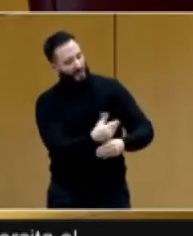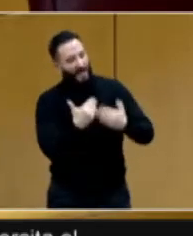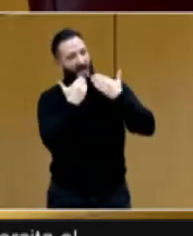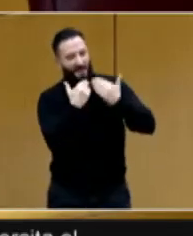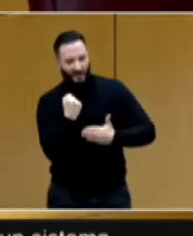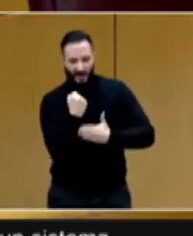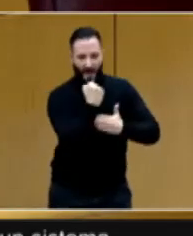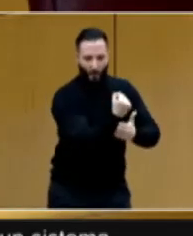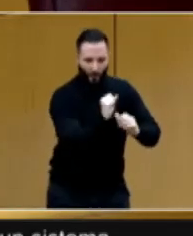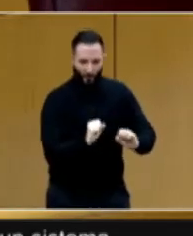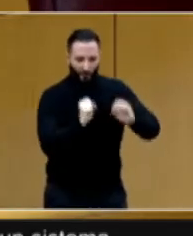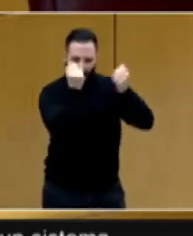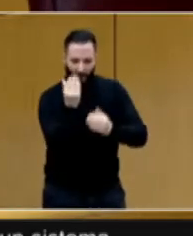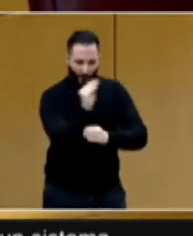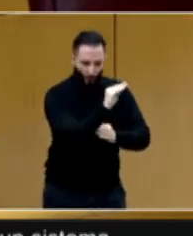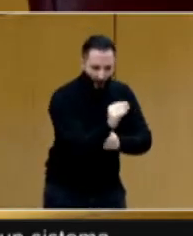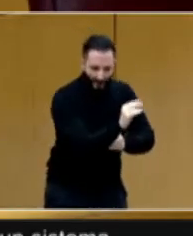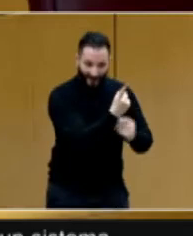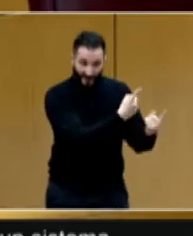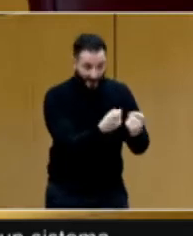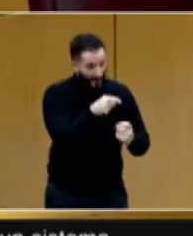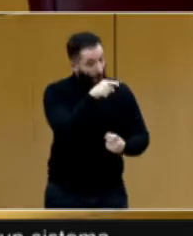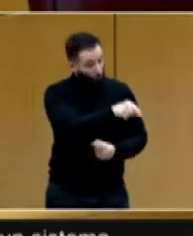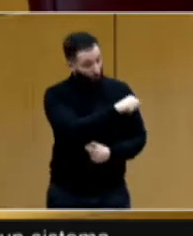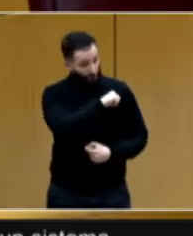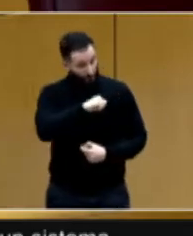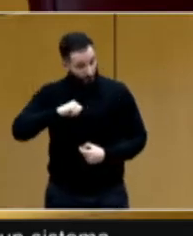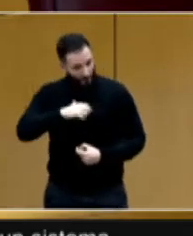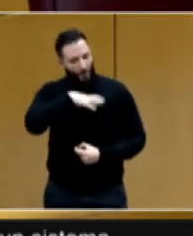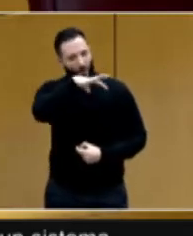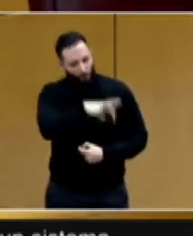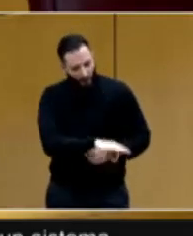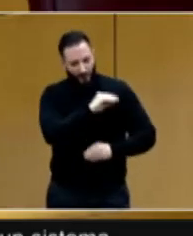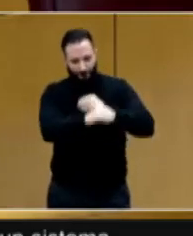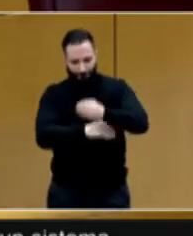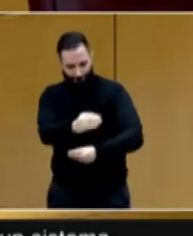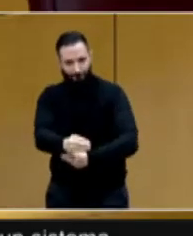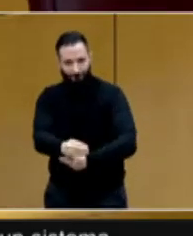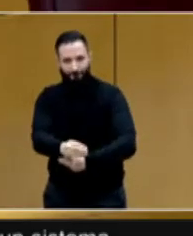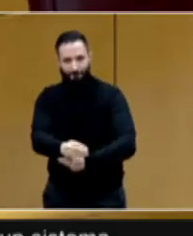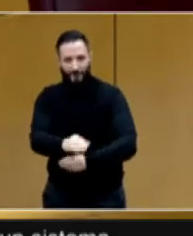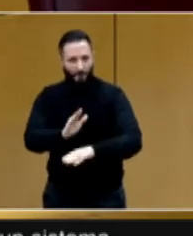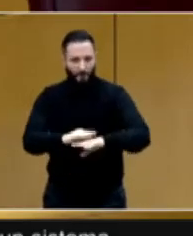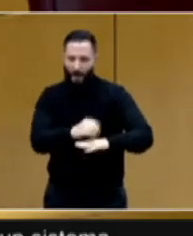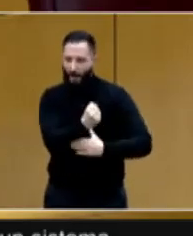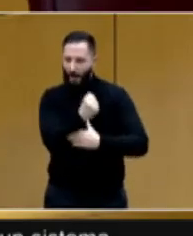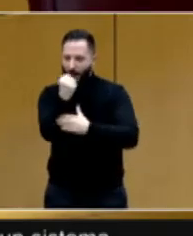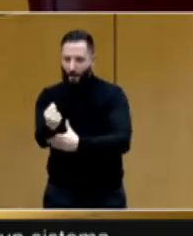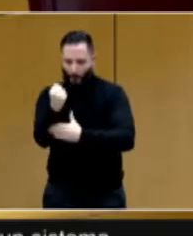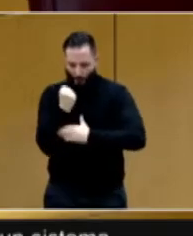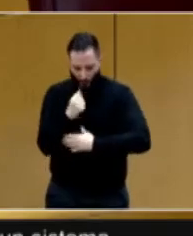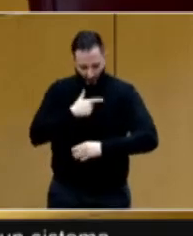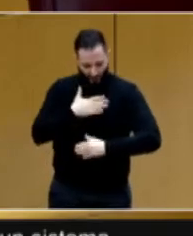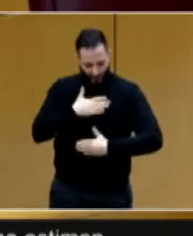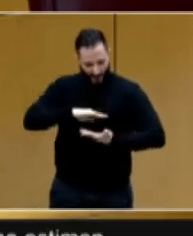las salvaguardias que estimen necesarias y tú mismo te puedes establecer esa mecanismo por ejemplo de apoyos en el ejercicio de tu capacidad